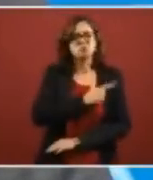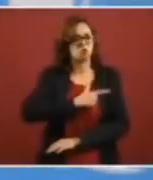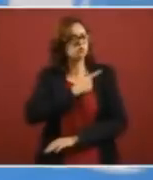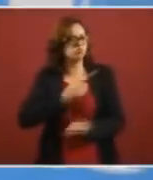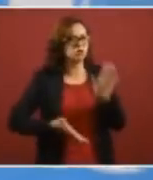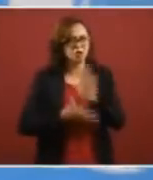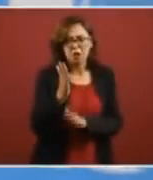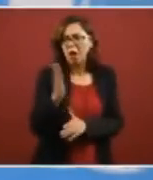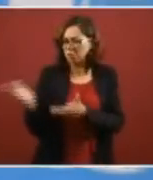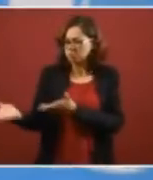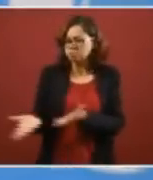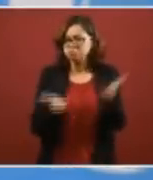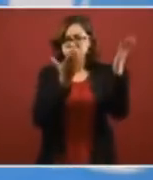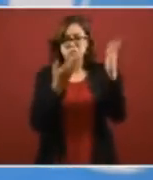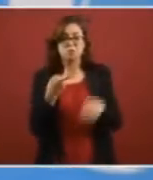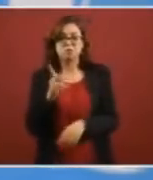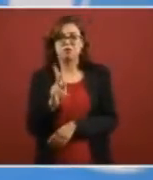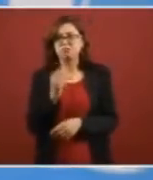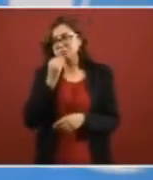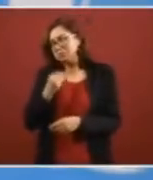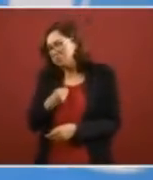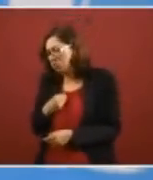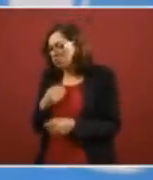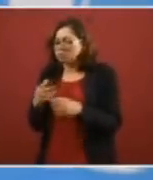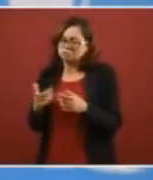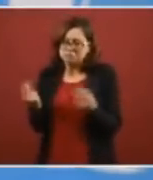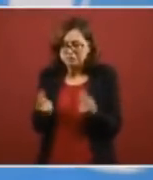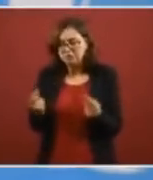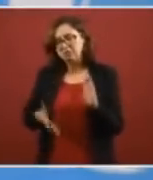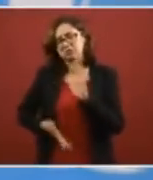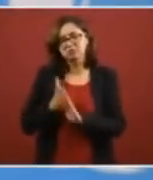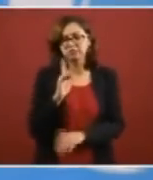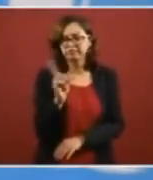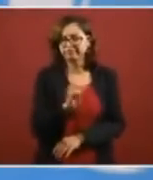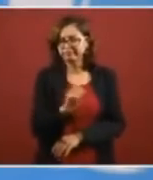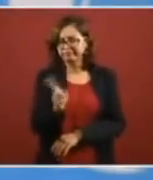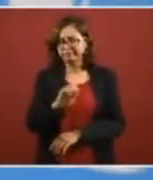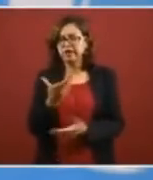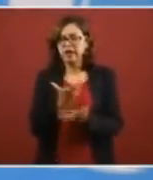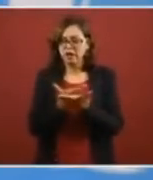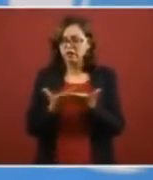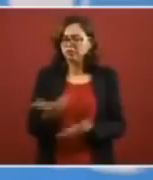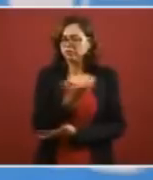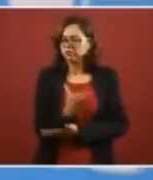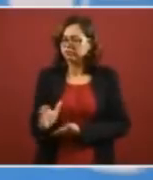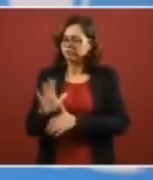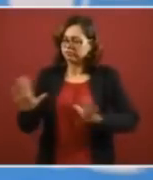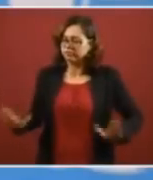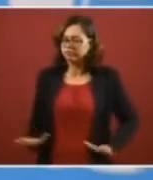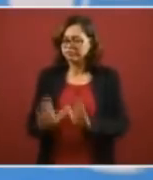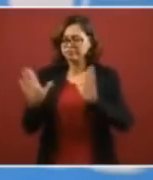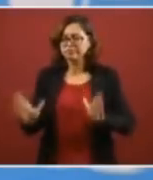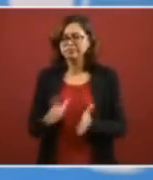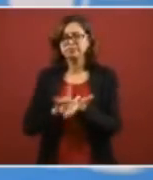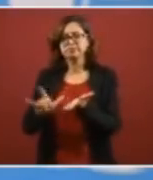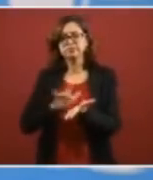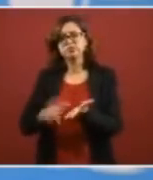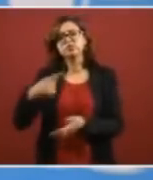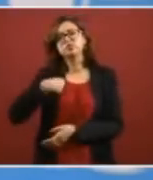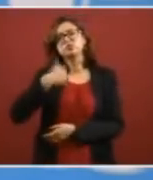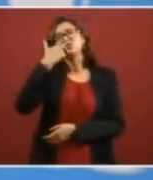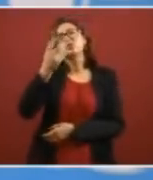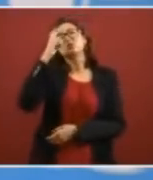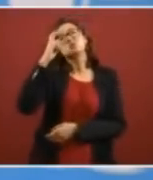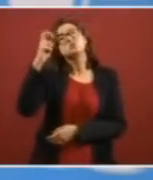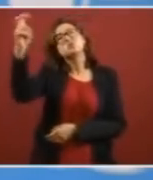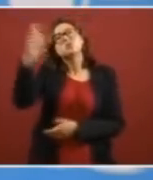necesidad. Por eso estamos regresando al campo, impulsando actividades productivas. Y yo tengo el sueño que quiero convertir